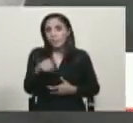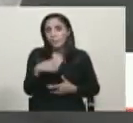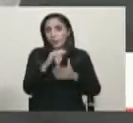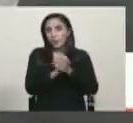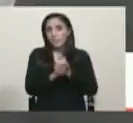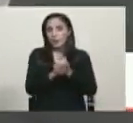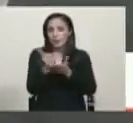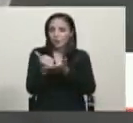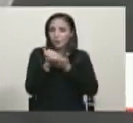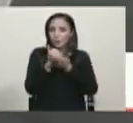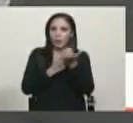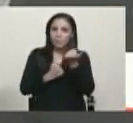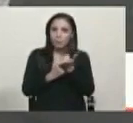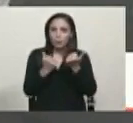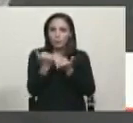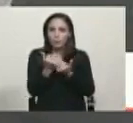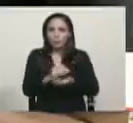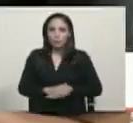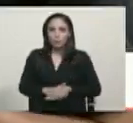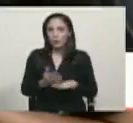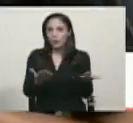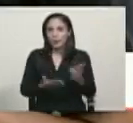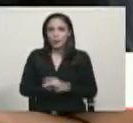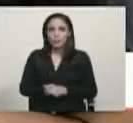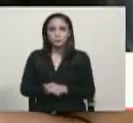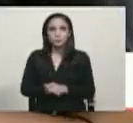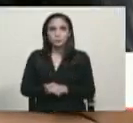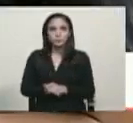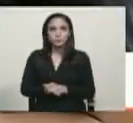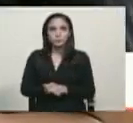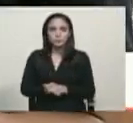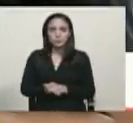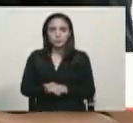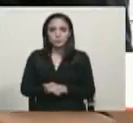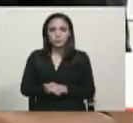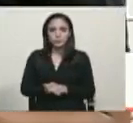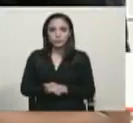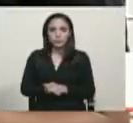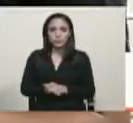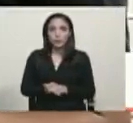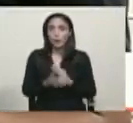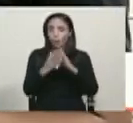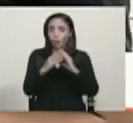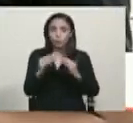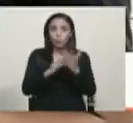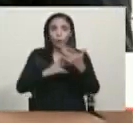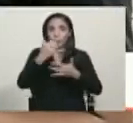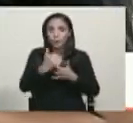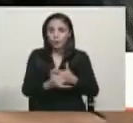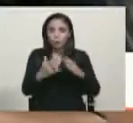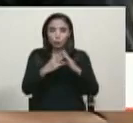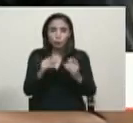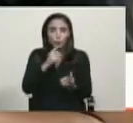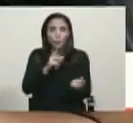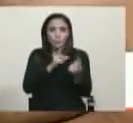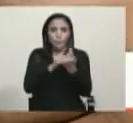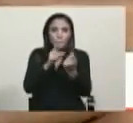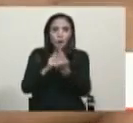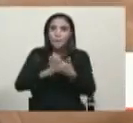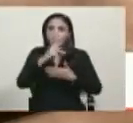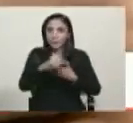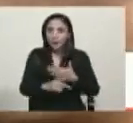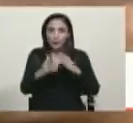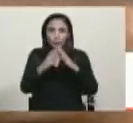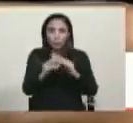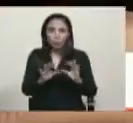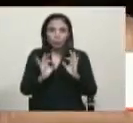compañeros de lo que es, además, el proyecto, el plan de sustitución de importaciones que ha